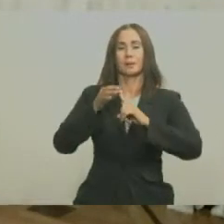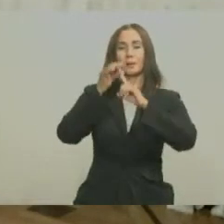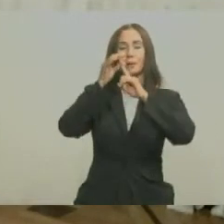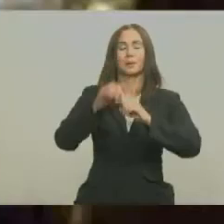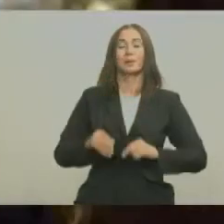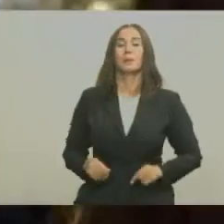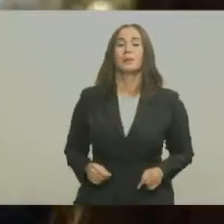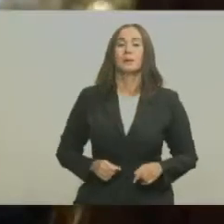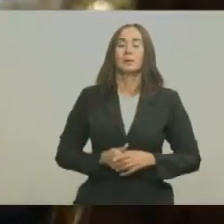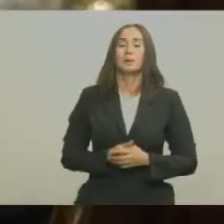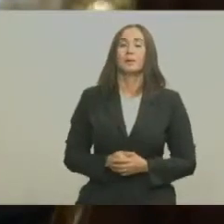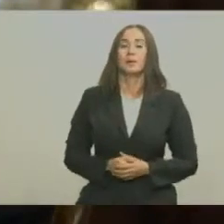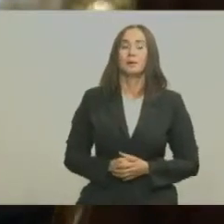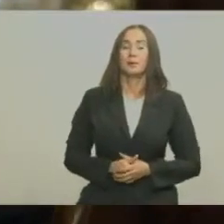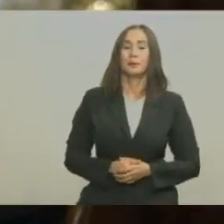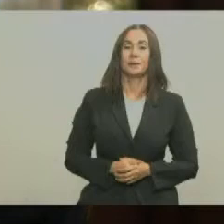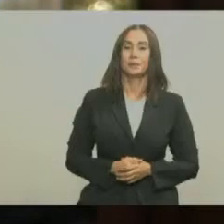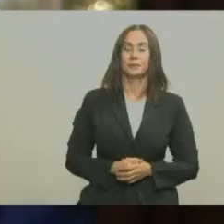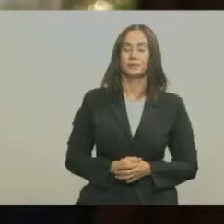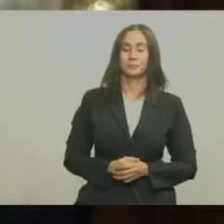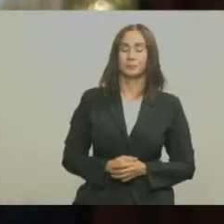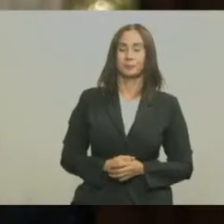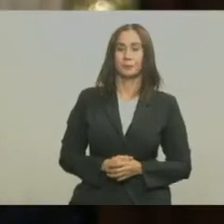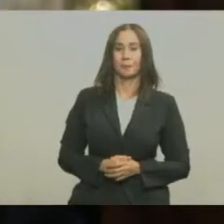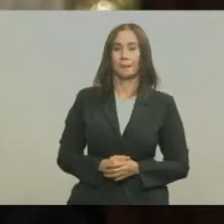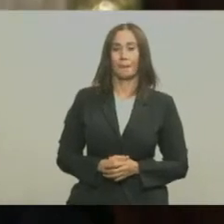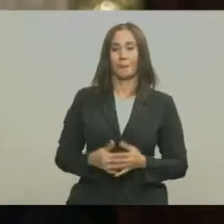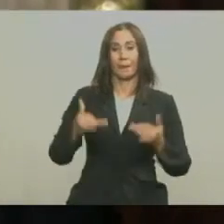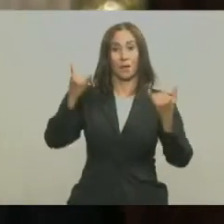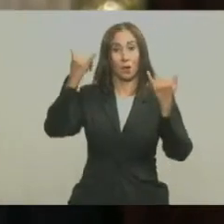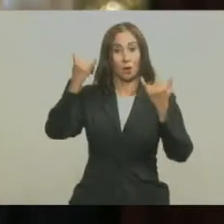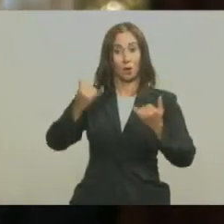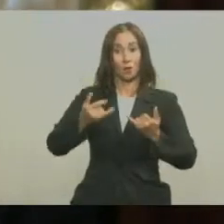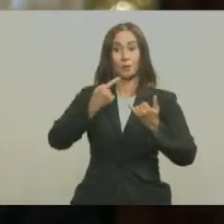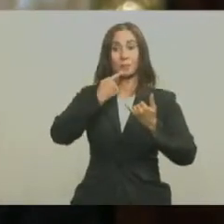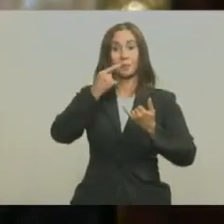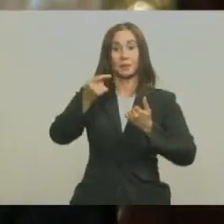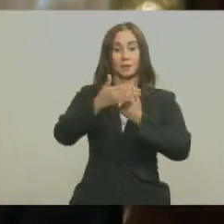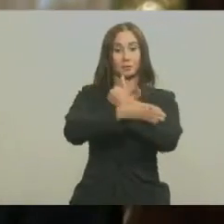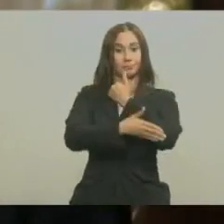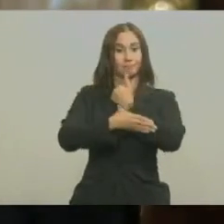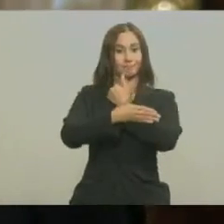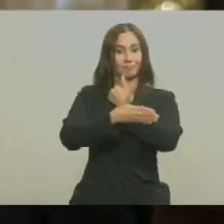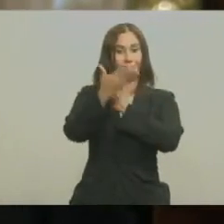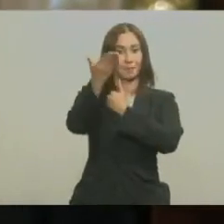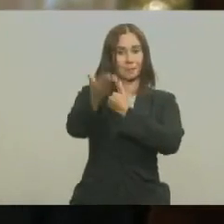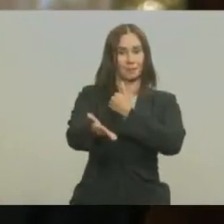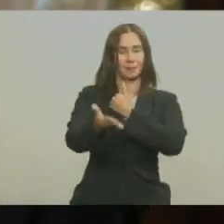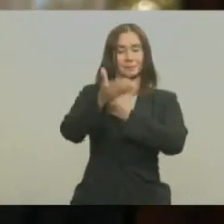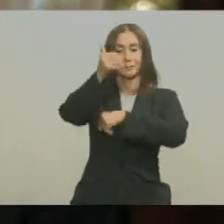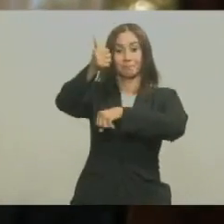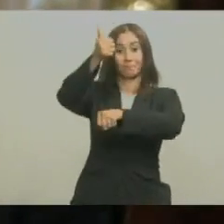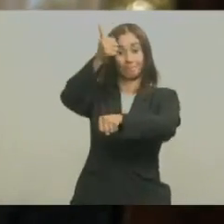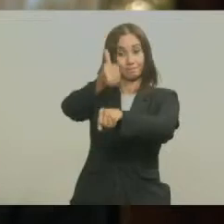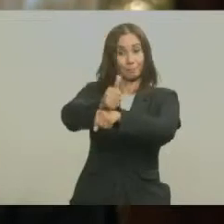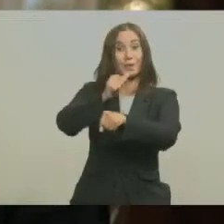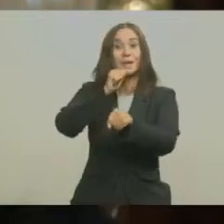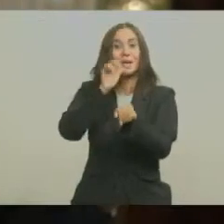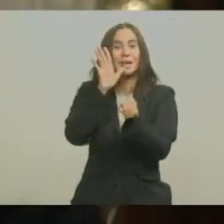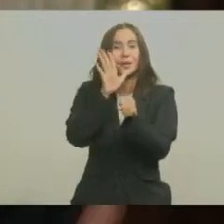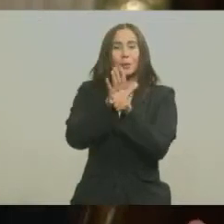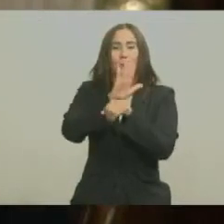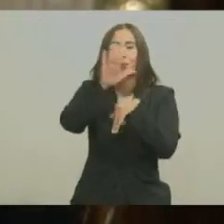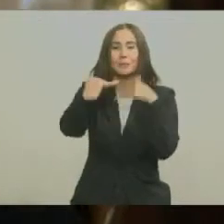prensa. Hoy me dirijo a la Nación Dominicana para reafirmar el compromiso